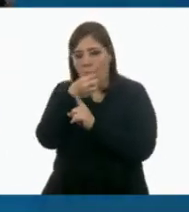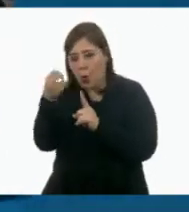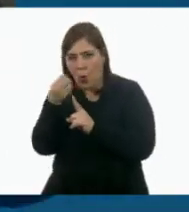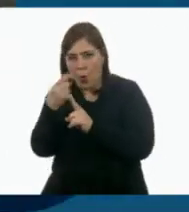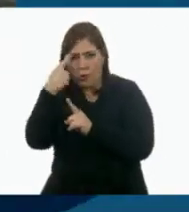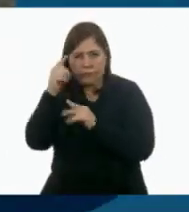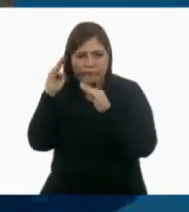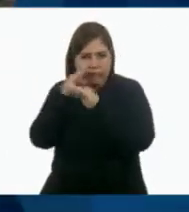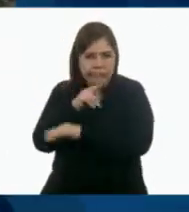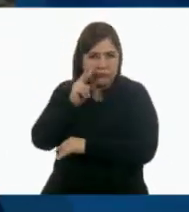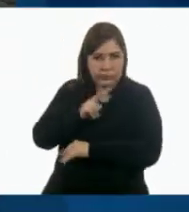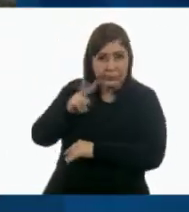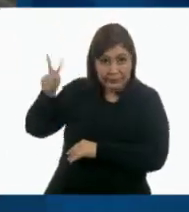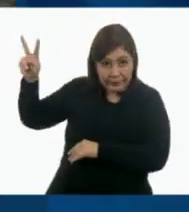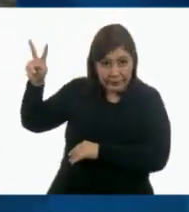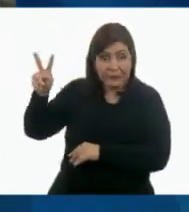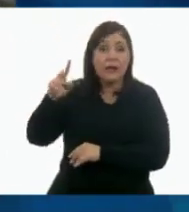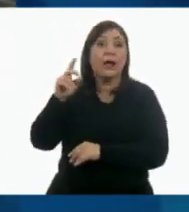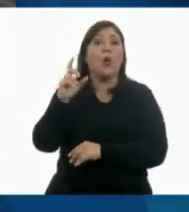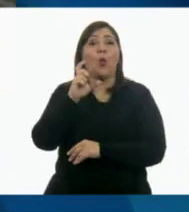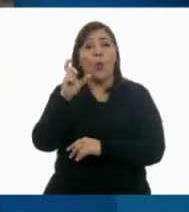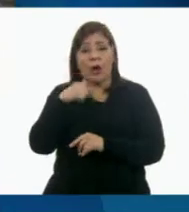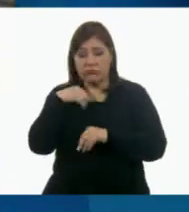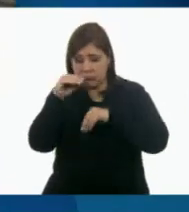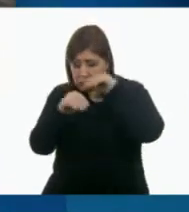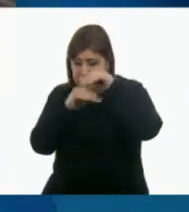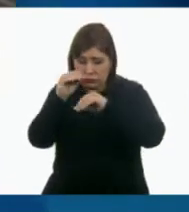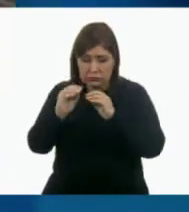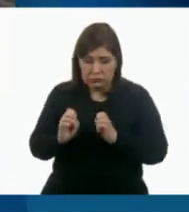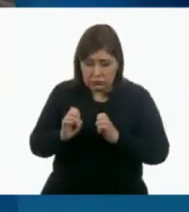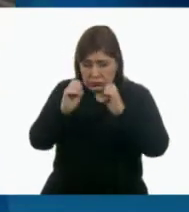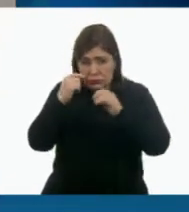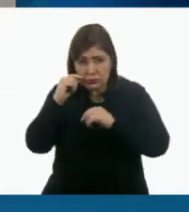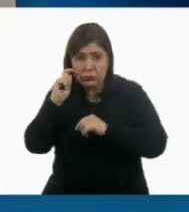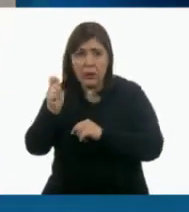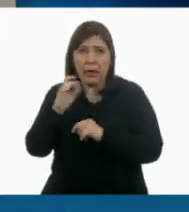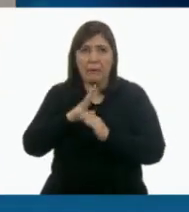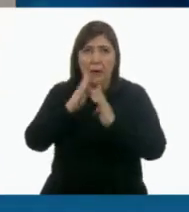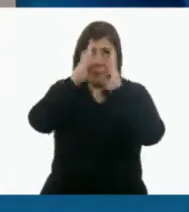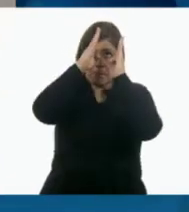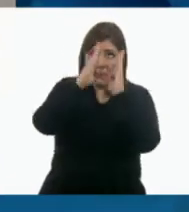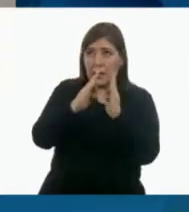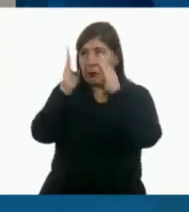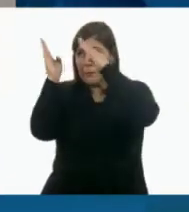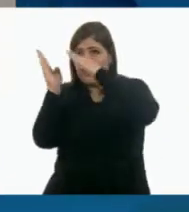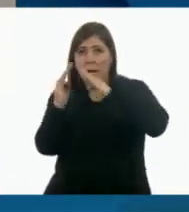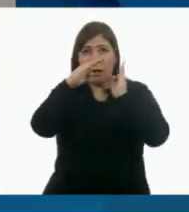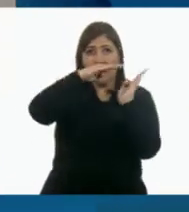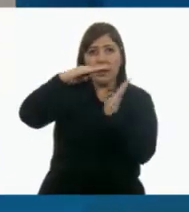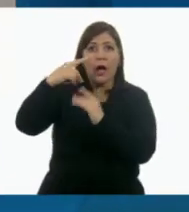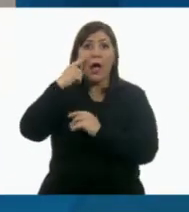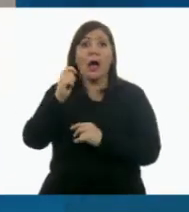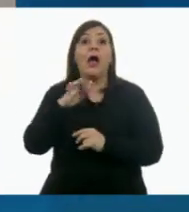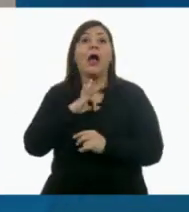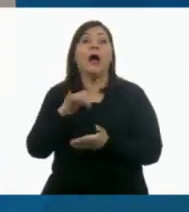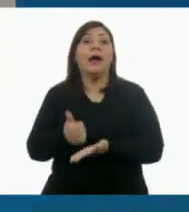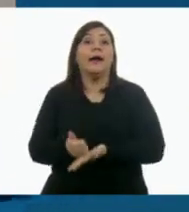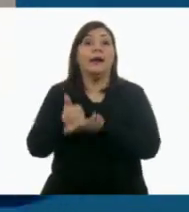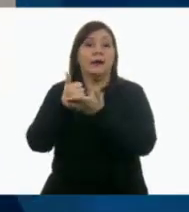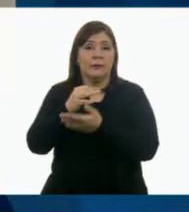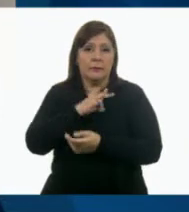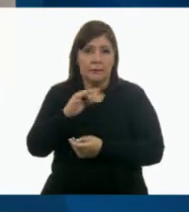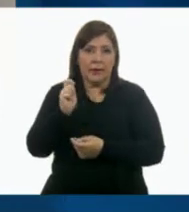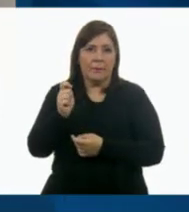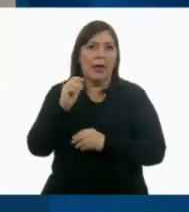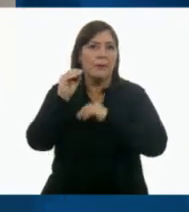armónicas. Además, cuando construimos esos espacios, las líneas paralelas nos ayudan a verificar que la construcción se vaya